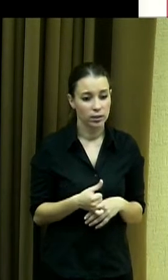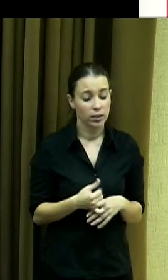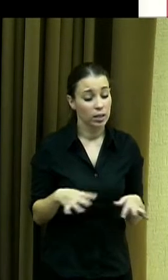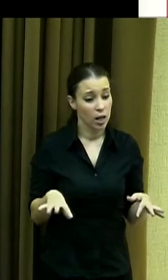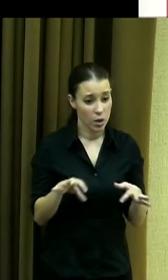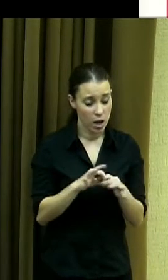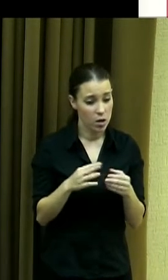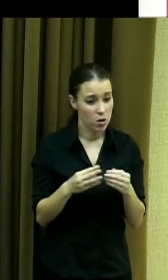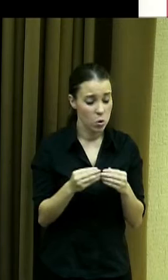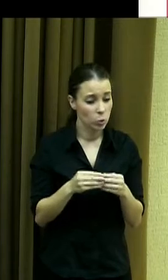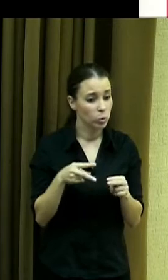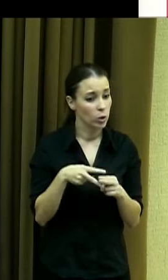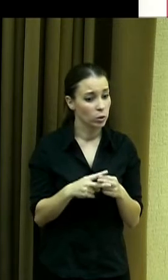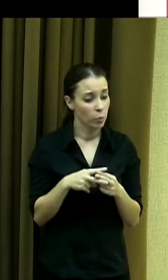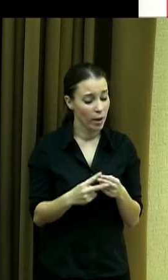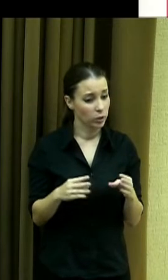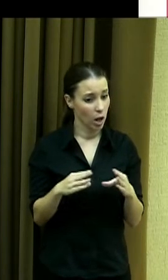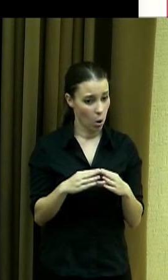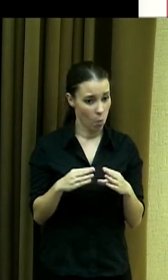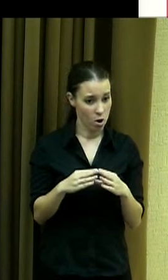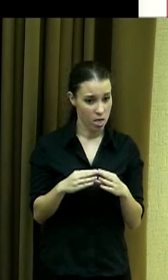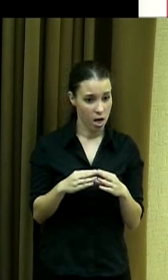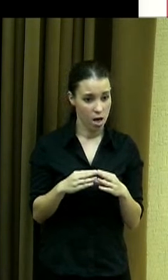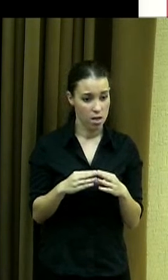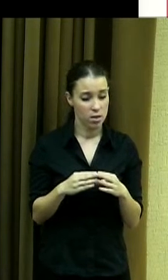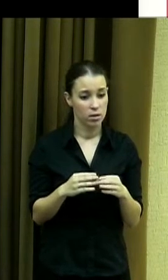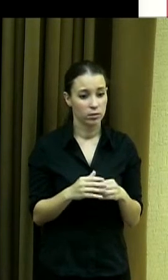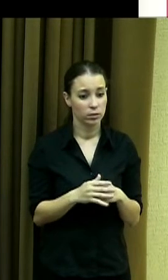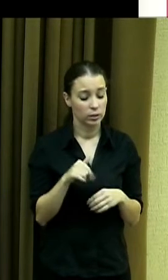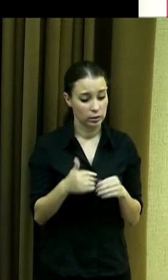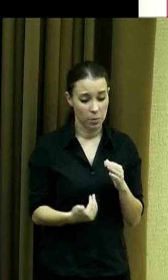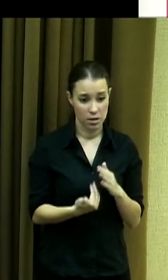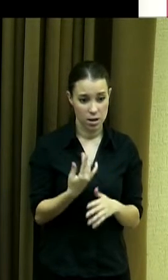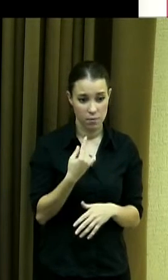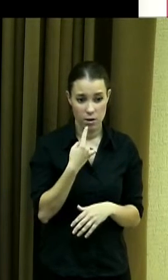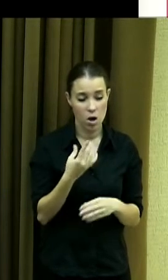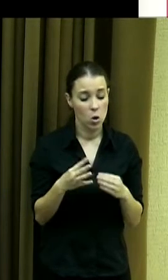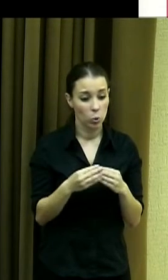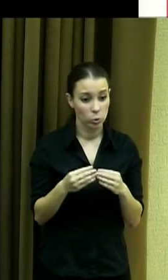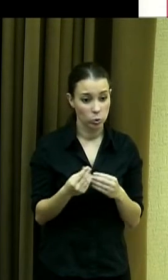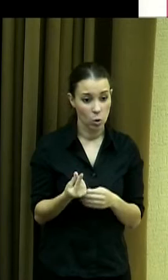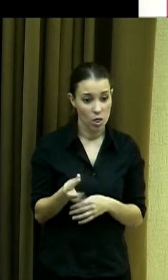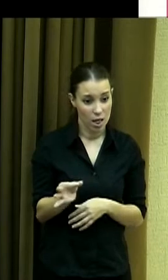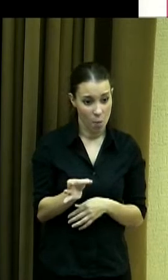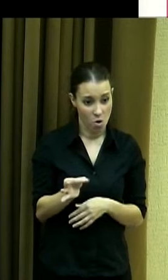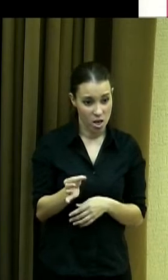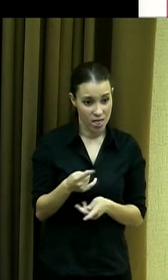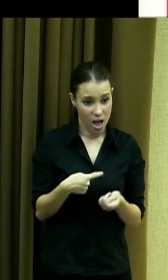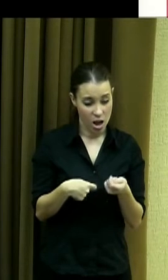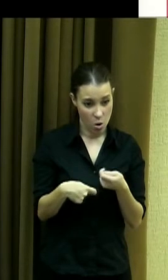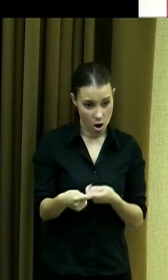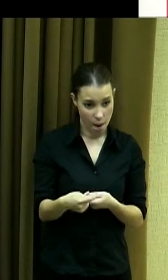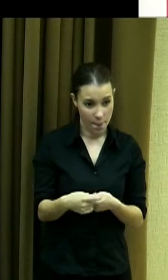relacionadas con el uso de instrumentos en la comunidad. Como se ha puesto de manifiesto esta mañana, con el uso de las monedas y los cambios.